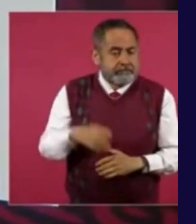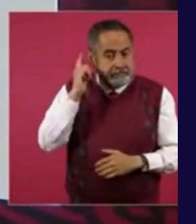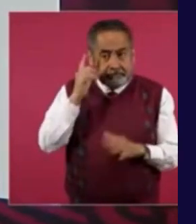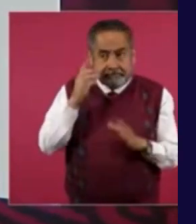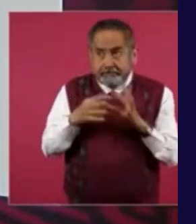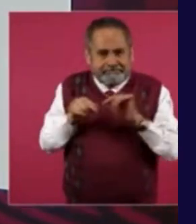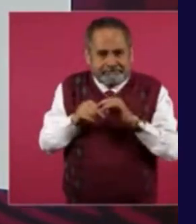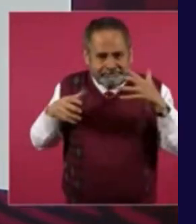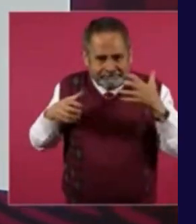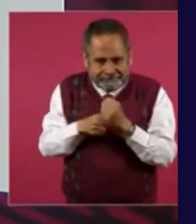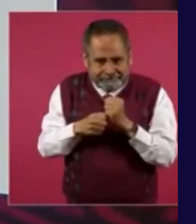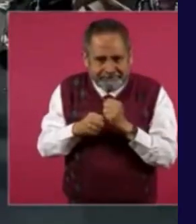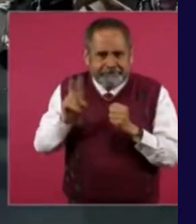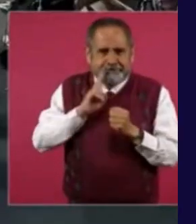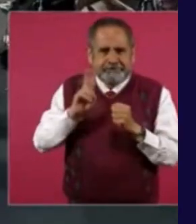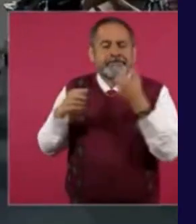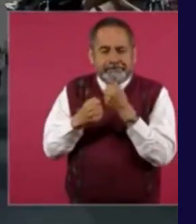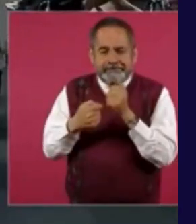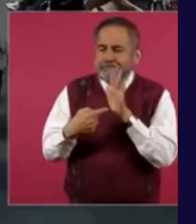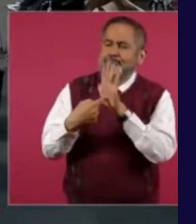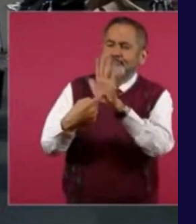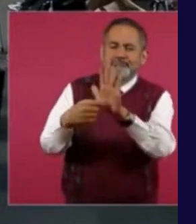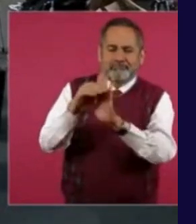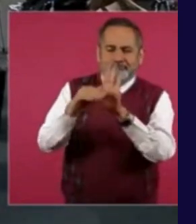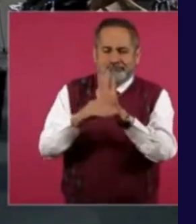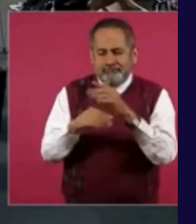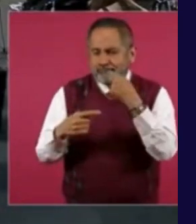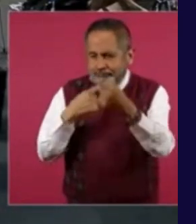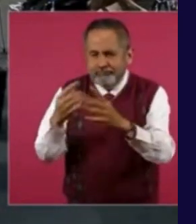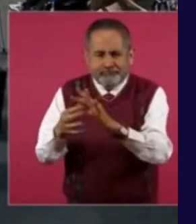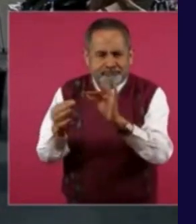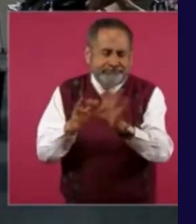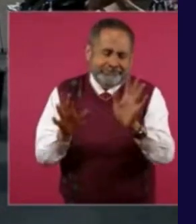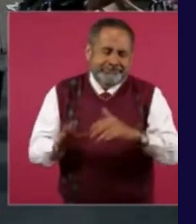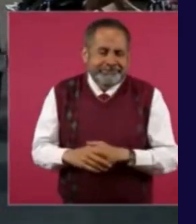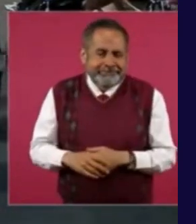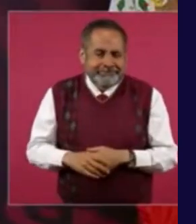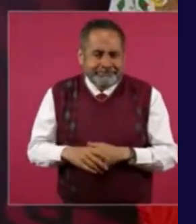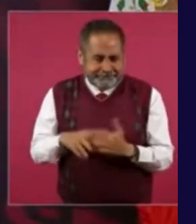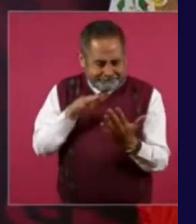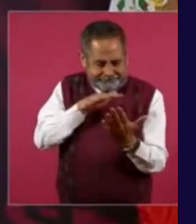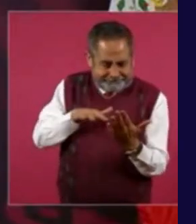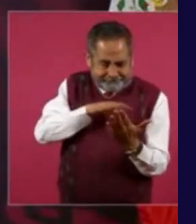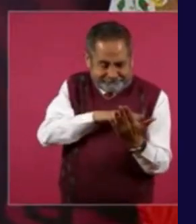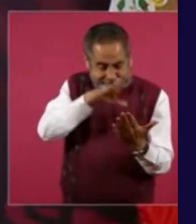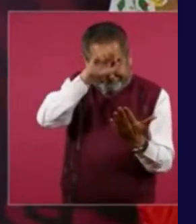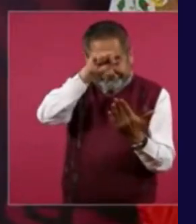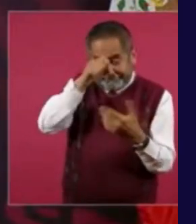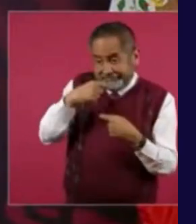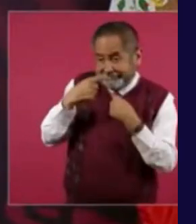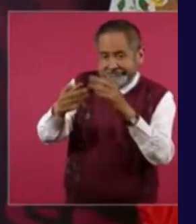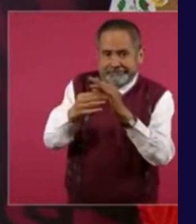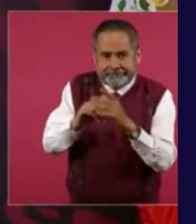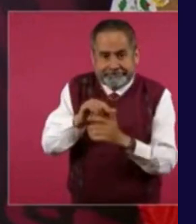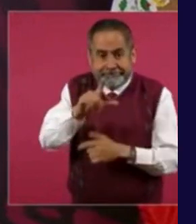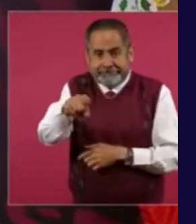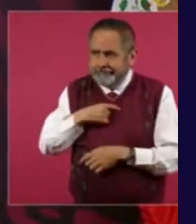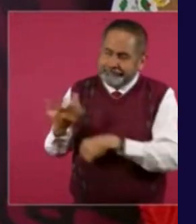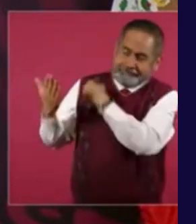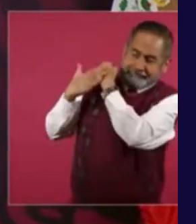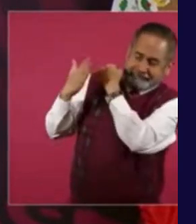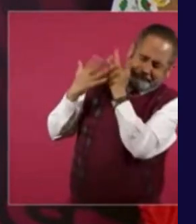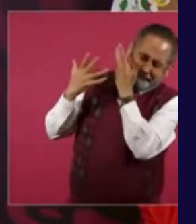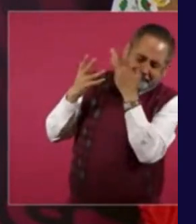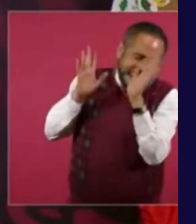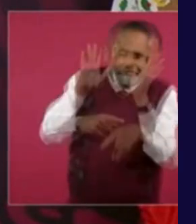público en torno a los derechos de las mujeres y su papel en la sociedad estos temas marcan la agenda del gobierno en un momento